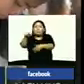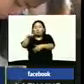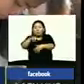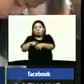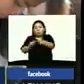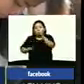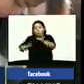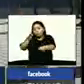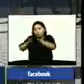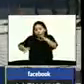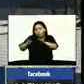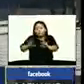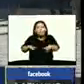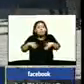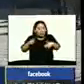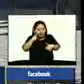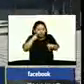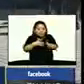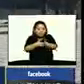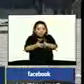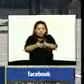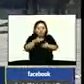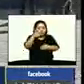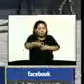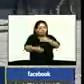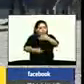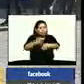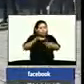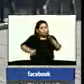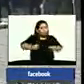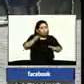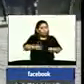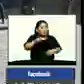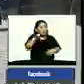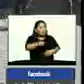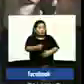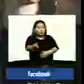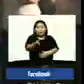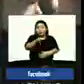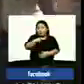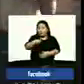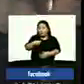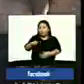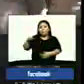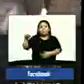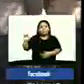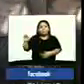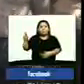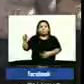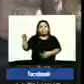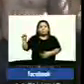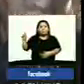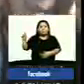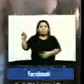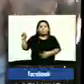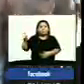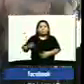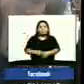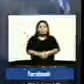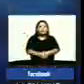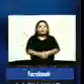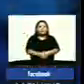autoridades judiciales, para iniciar así su proceso. Este es un informe para Noticiero Hechos, de Ernesto Cornejo.